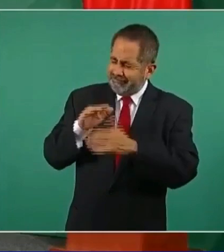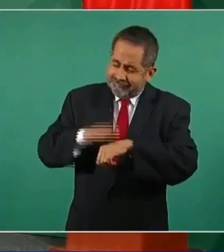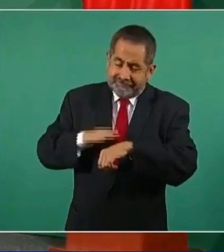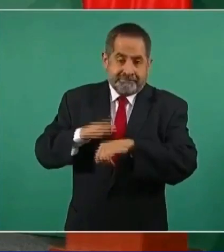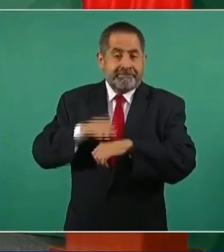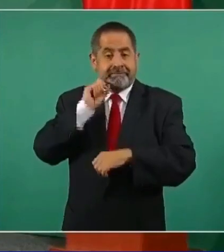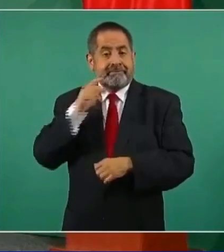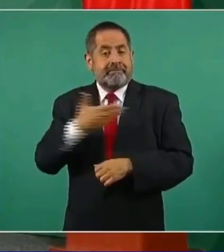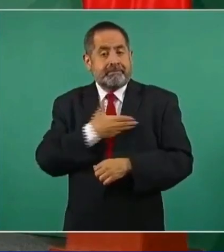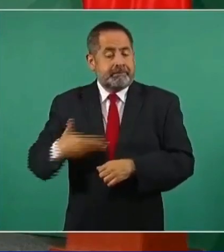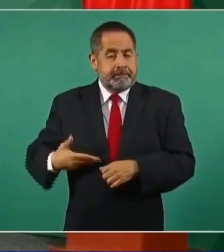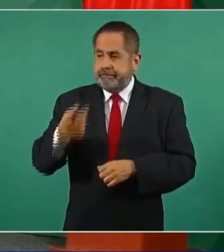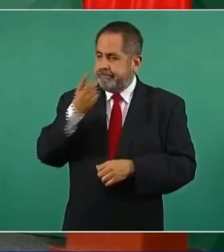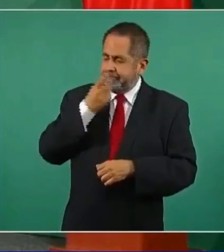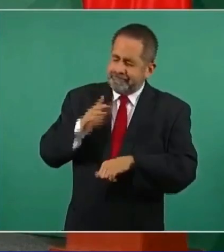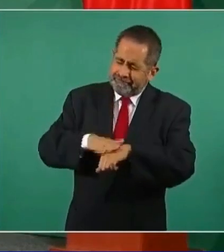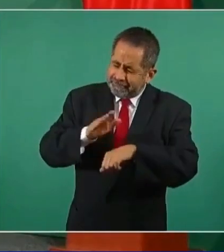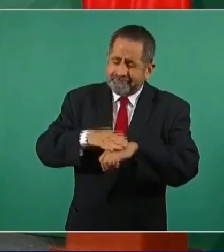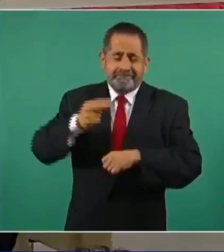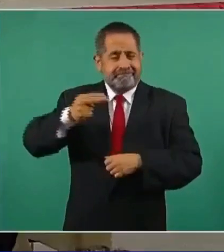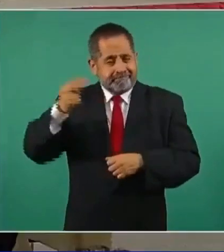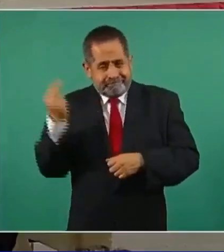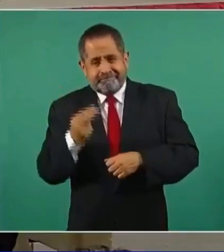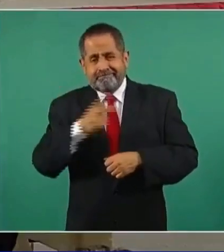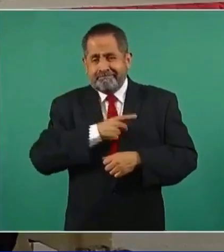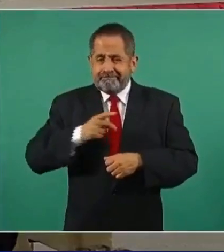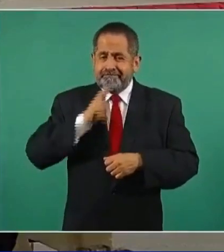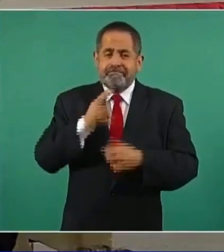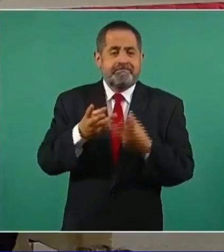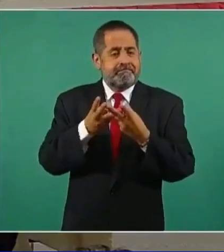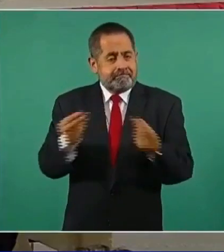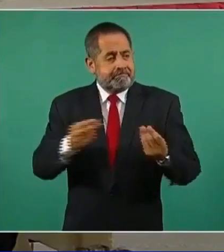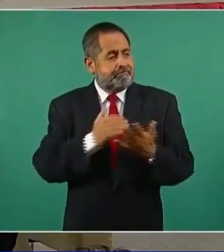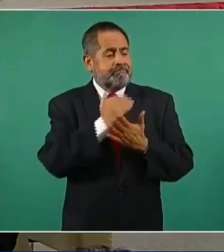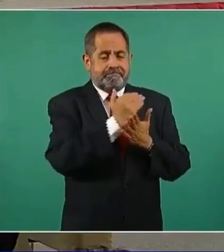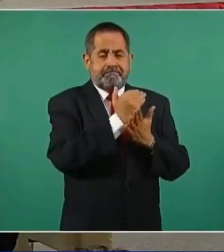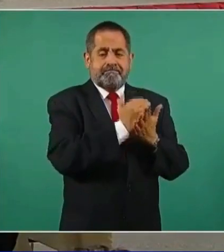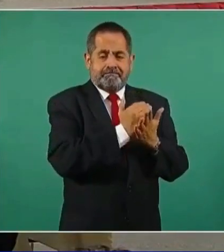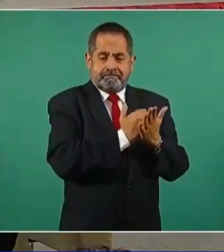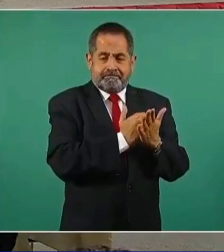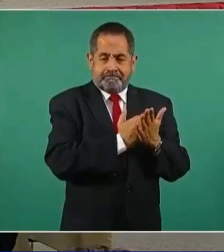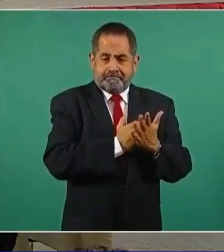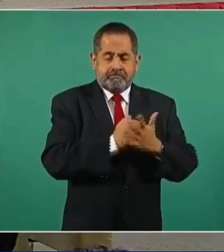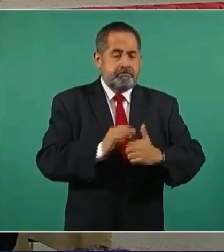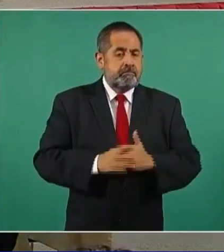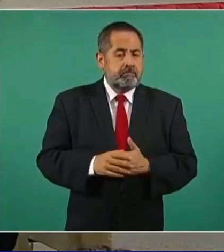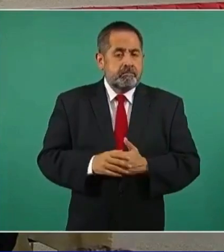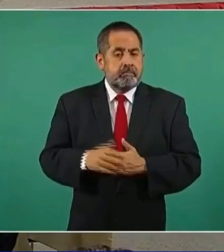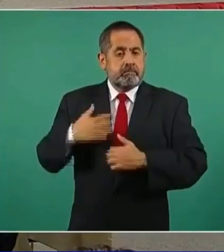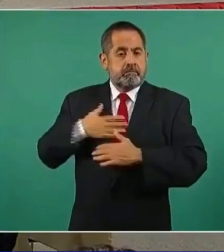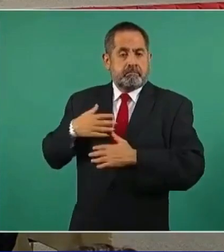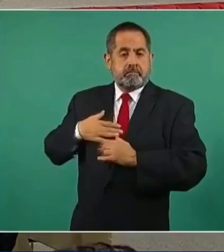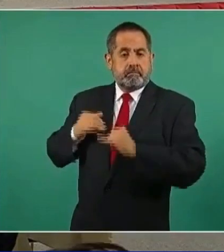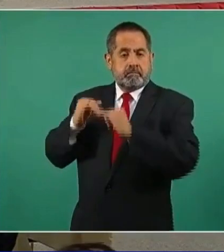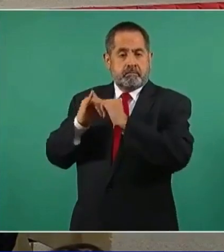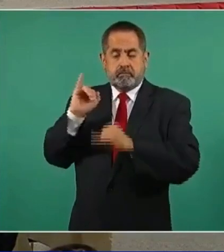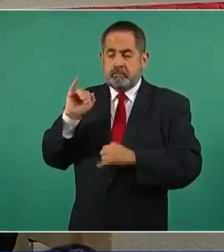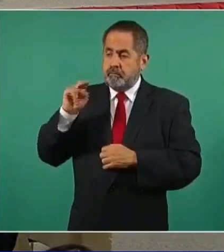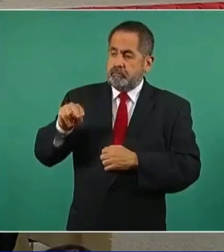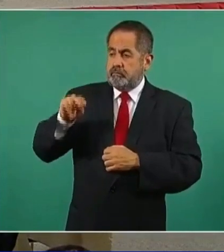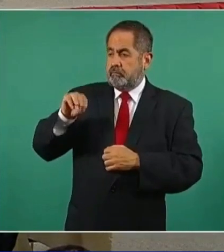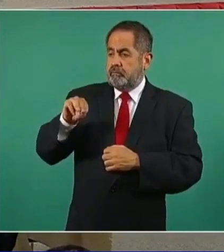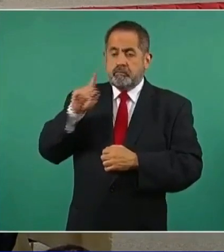presidente de la necesidad de dar resultados. Y desde el IMUJERES impulsamos estrategias para prevenir